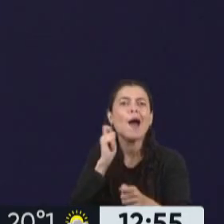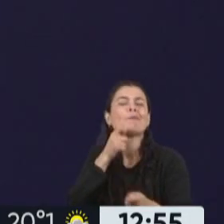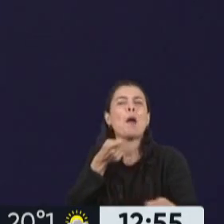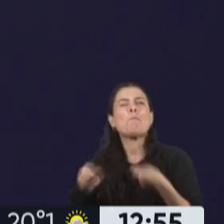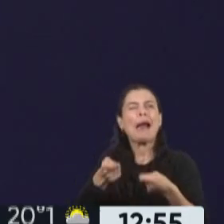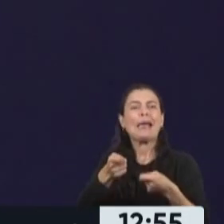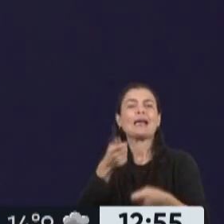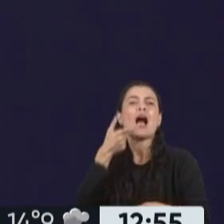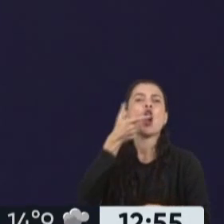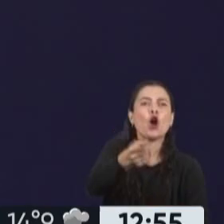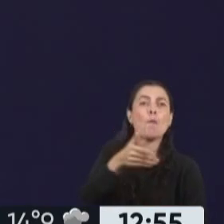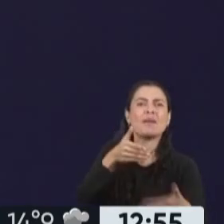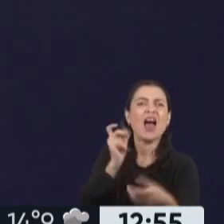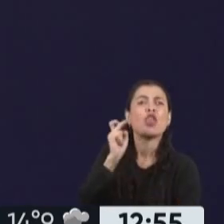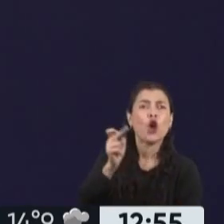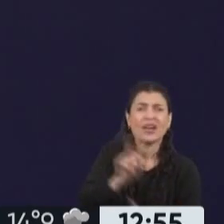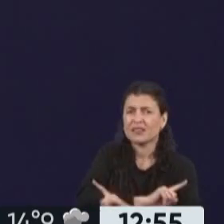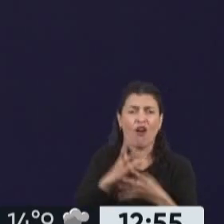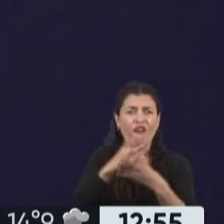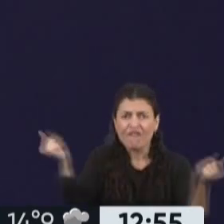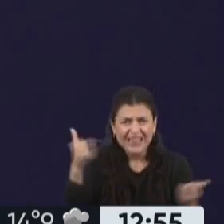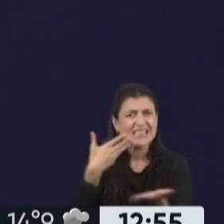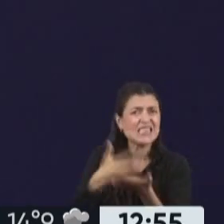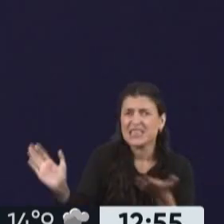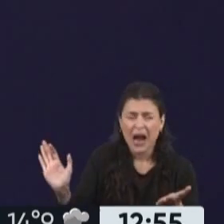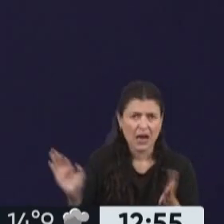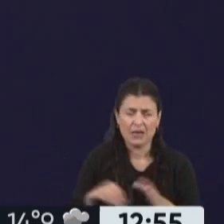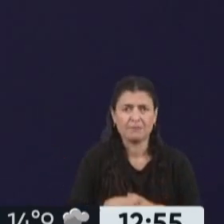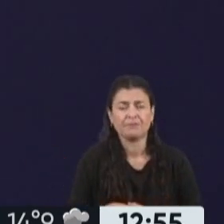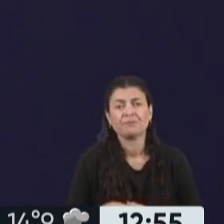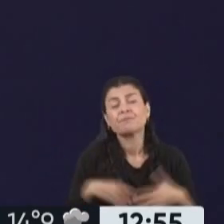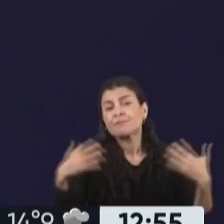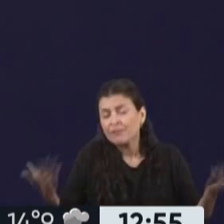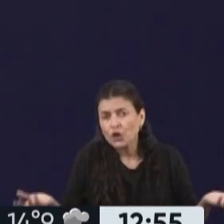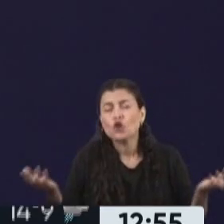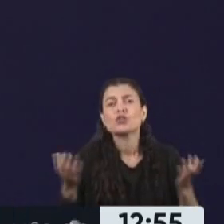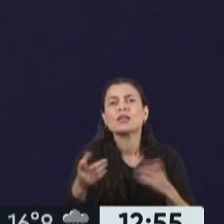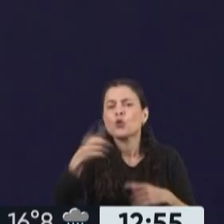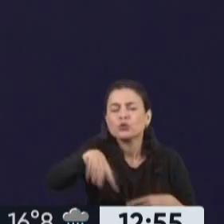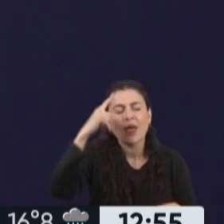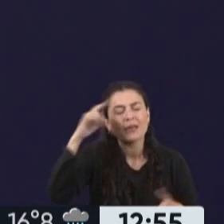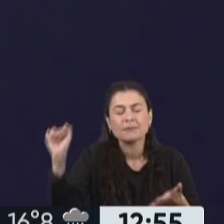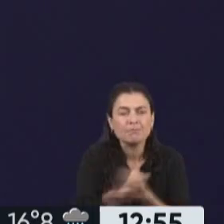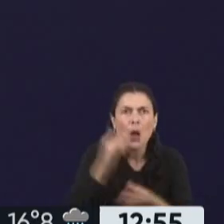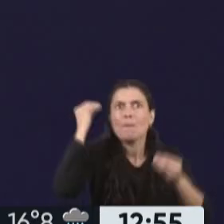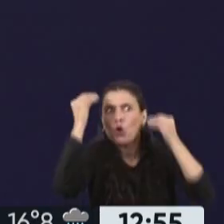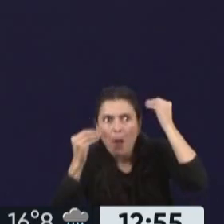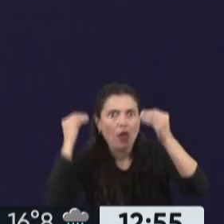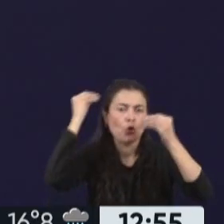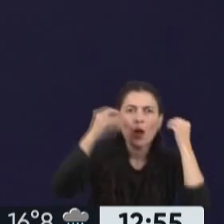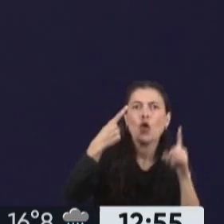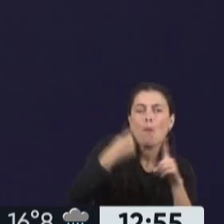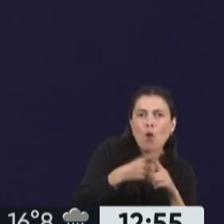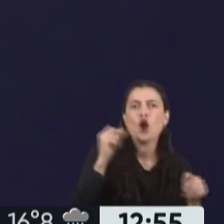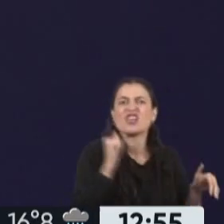va a haber un exportador a quien comprarle dólares y no va a haber un importador a quien vendérselos. Así que sáquense esa preocupación de la cabeza porque